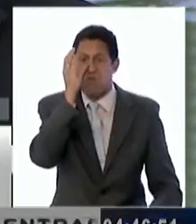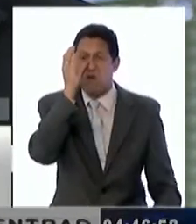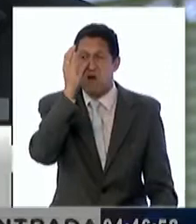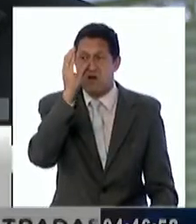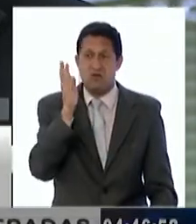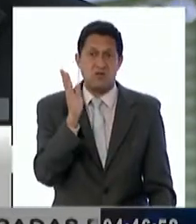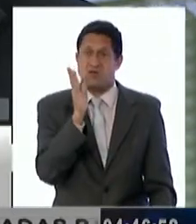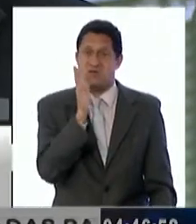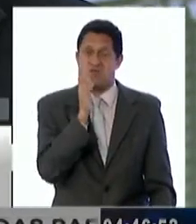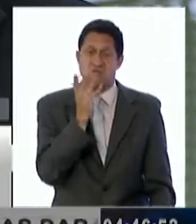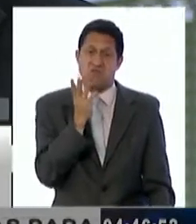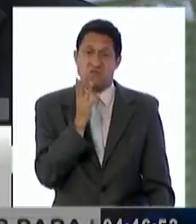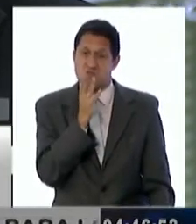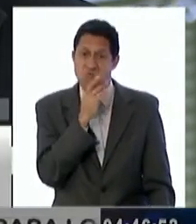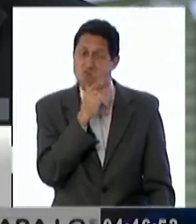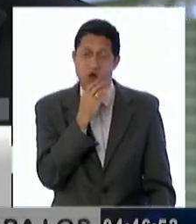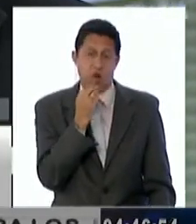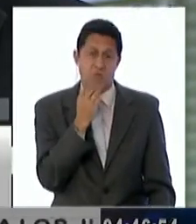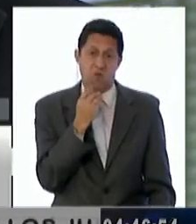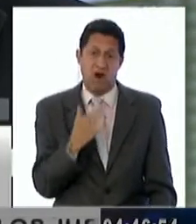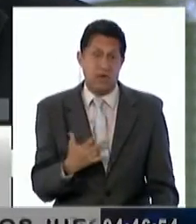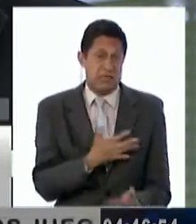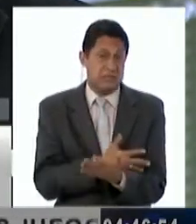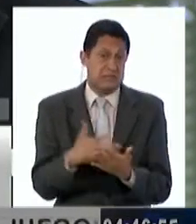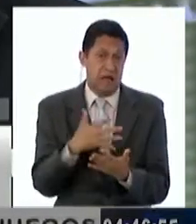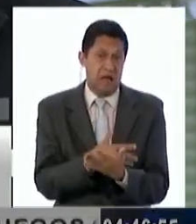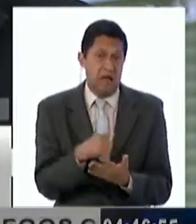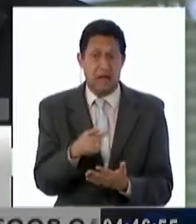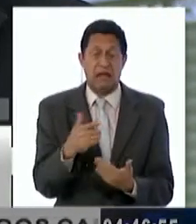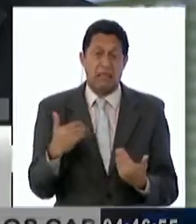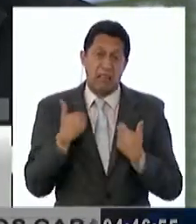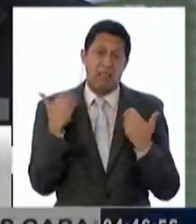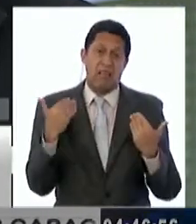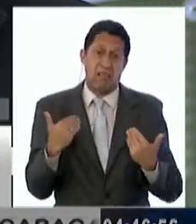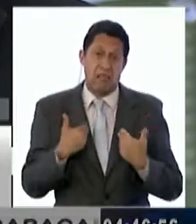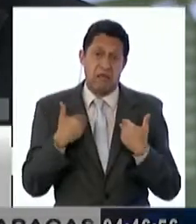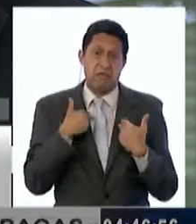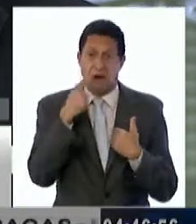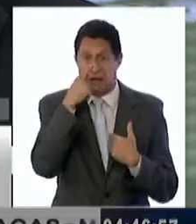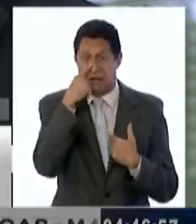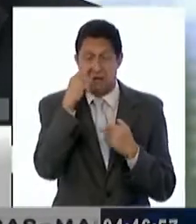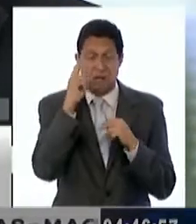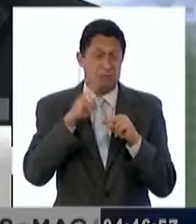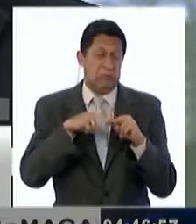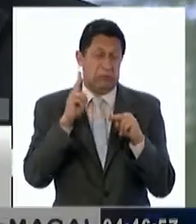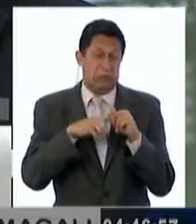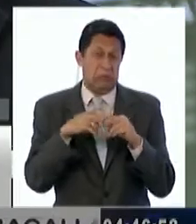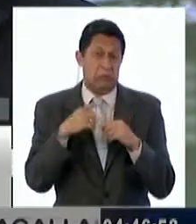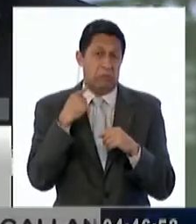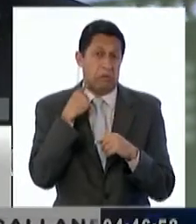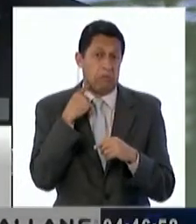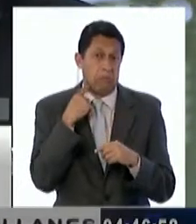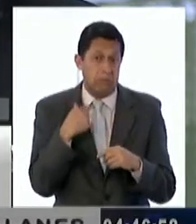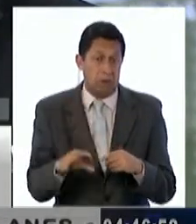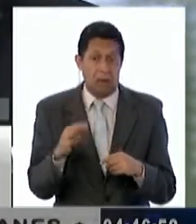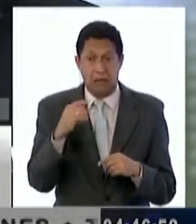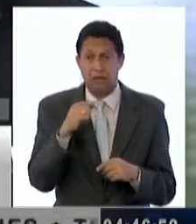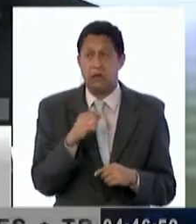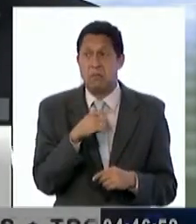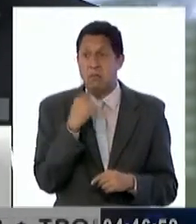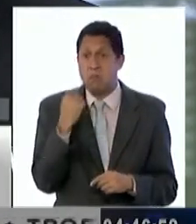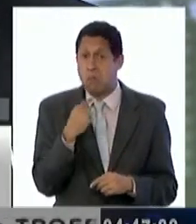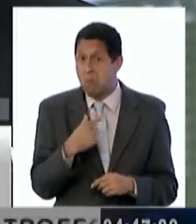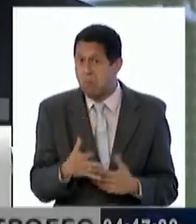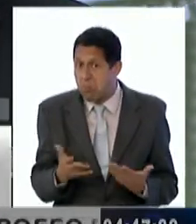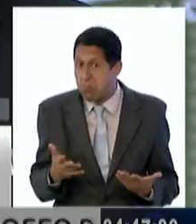llega pues una adecuada irrigación sanguínea pues él sufre puede necrosarse y puede perderse este cartílago y eso